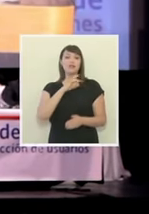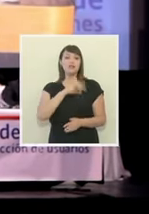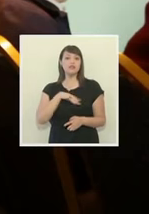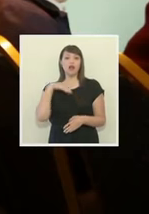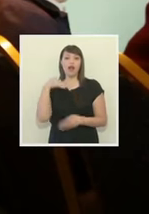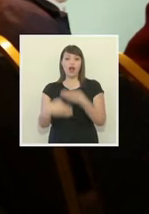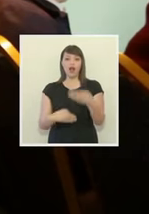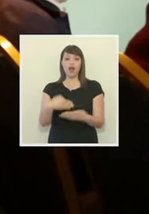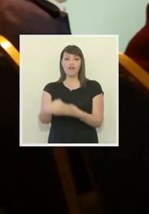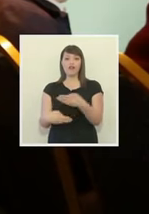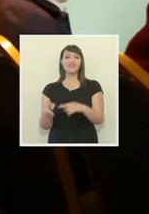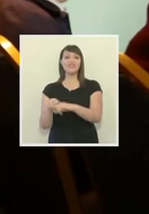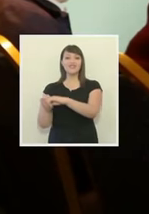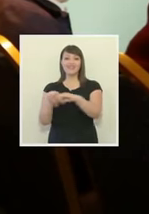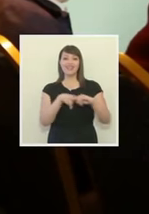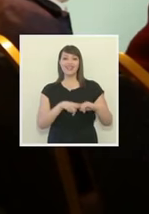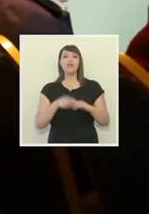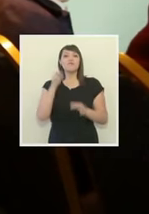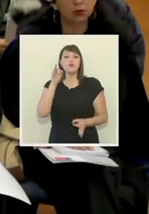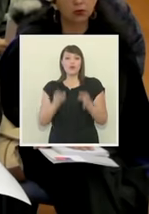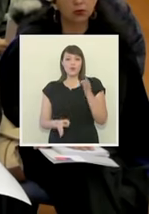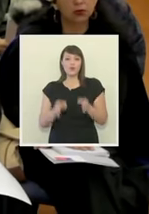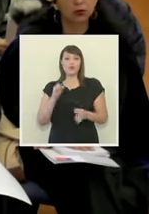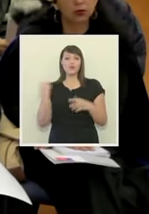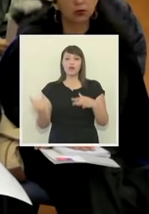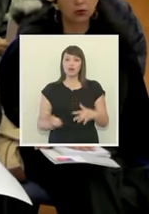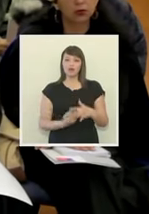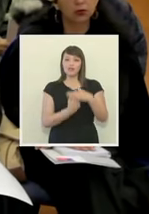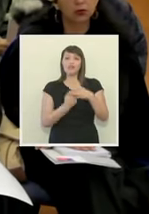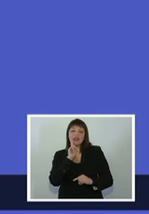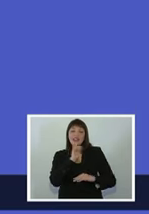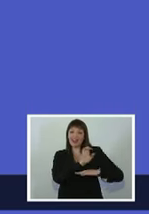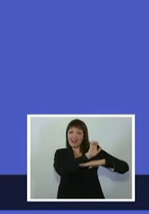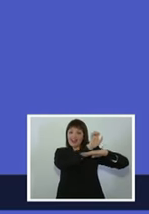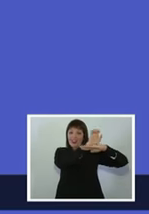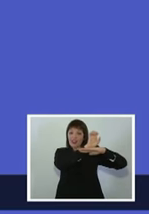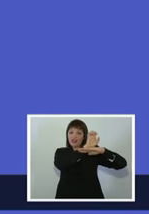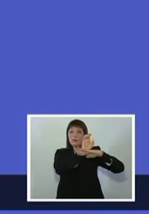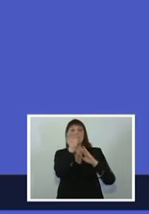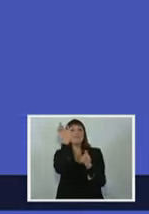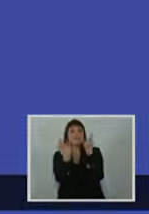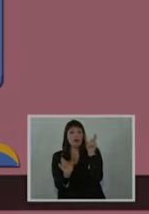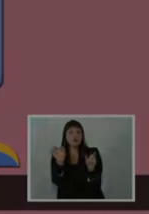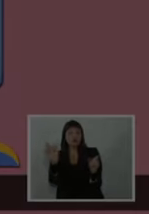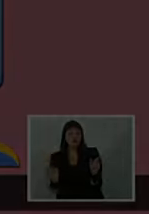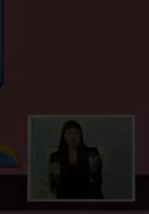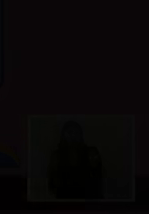Ejecutivo para ser impulsado dentro de las nuevas políticas sociales del presidente Sebastián Piñera.